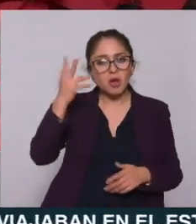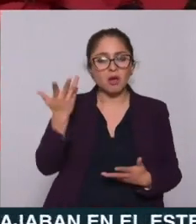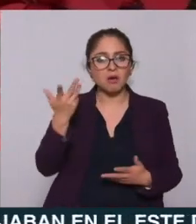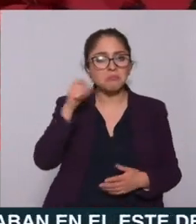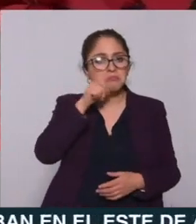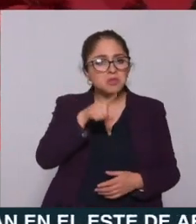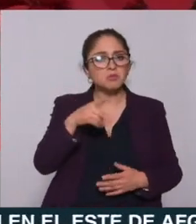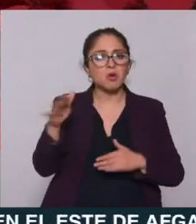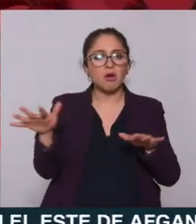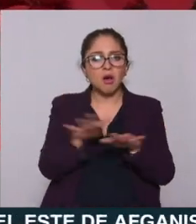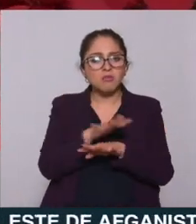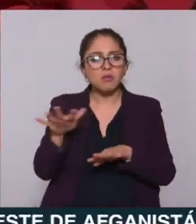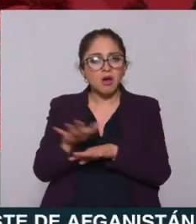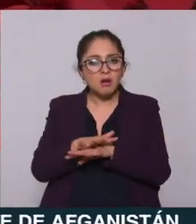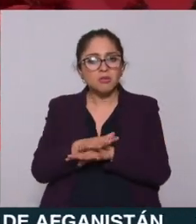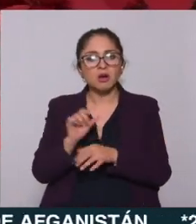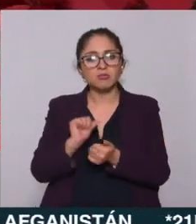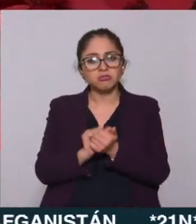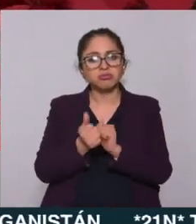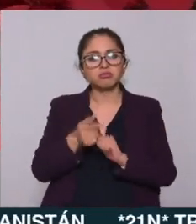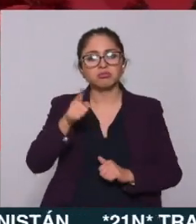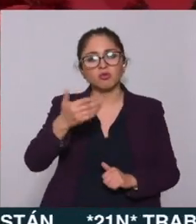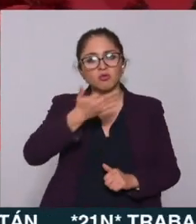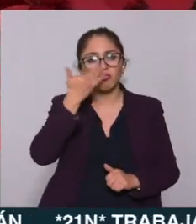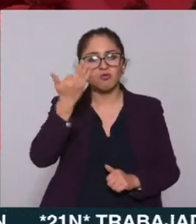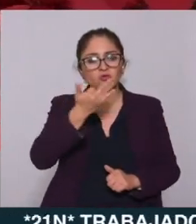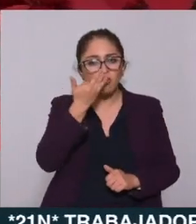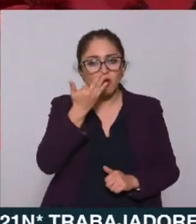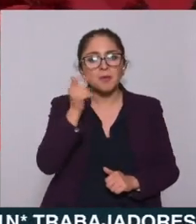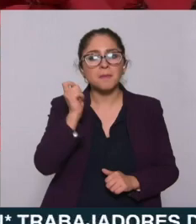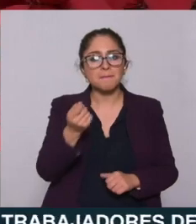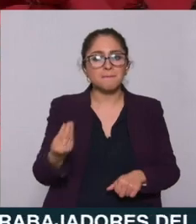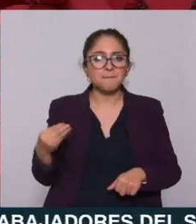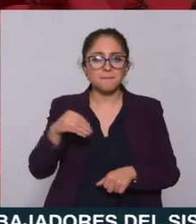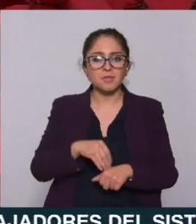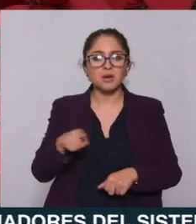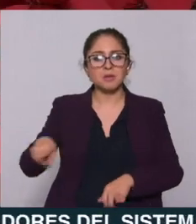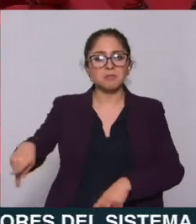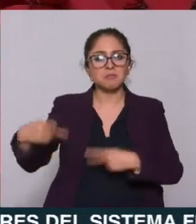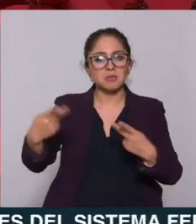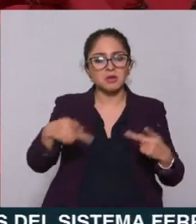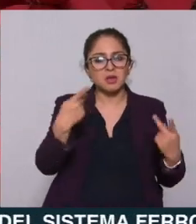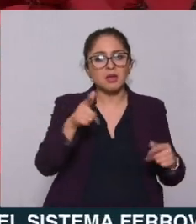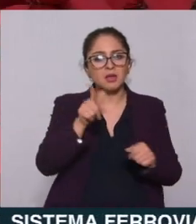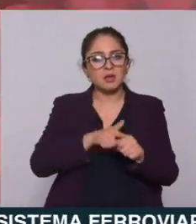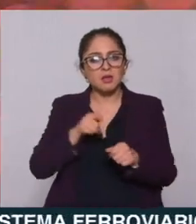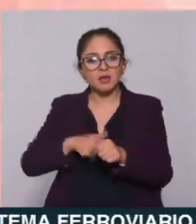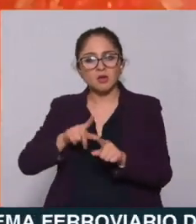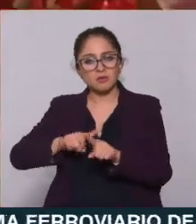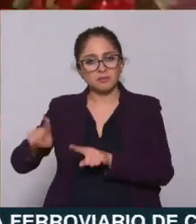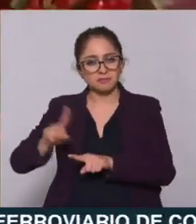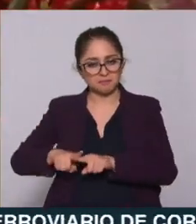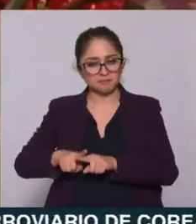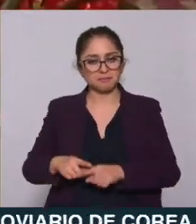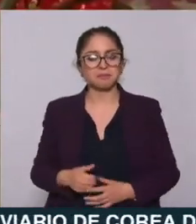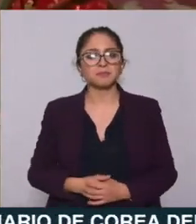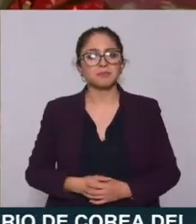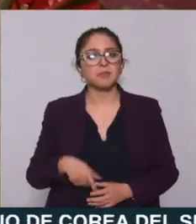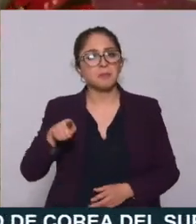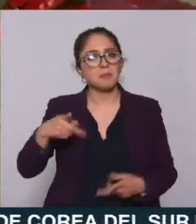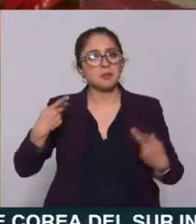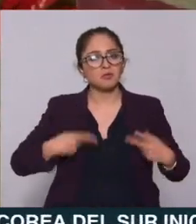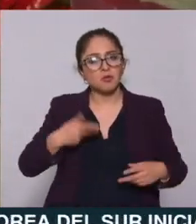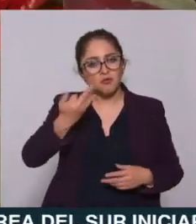ha ido evolucionando mucho lo que es la producción de Nochebuena y se han metido al mercado diferentes colores y variedades. Los